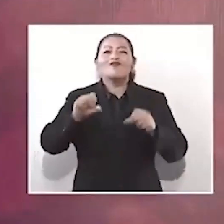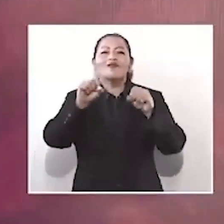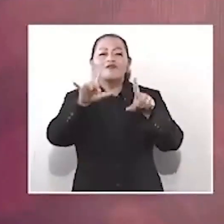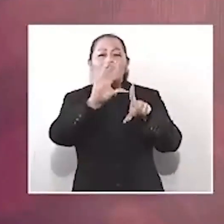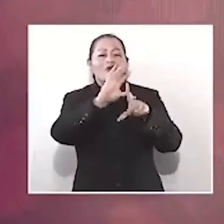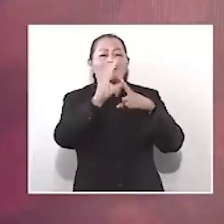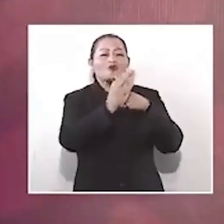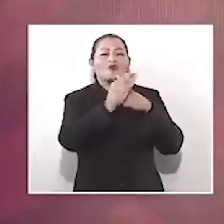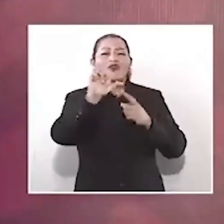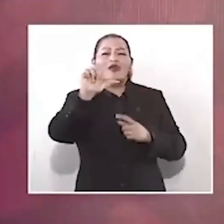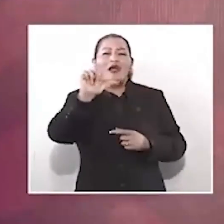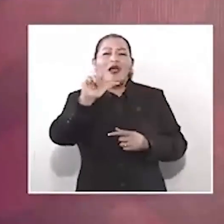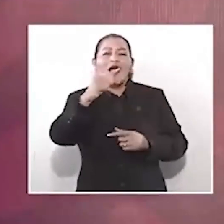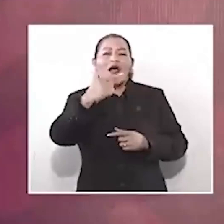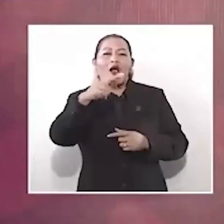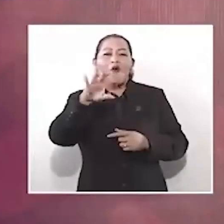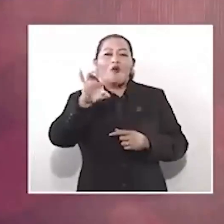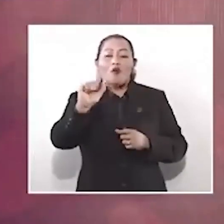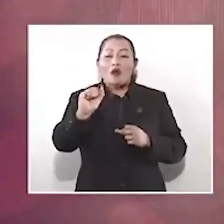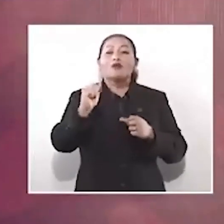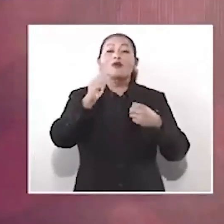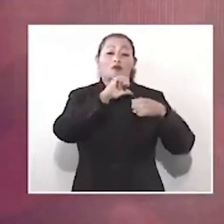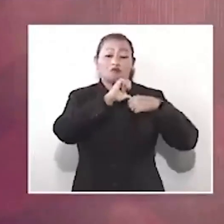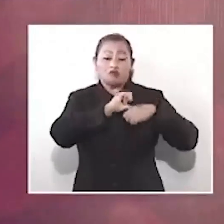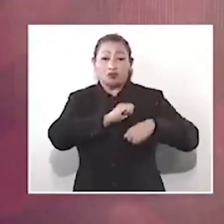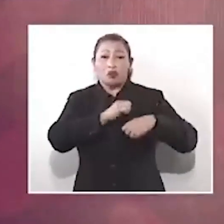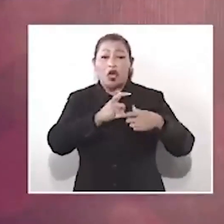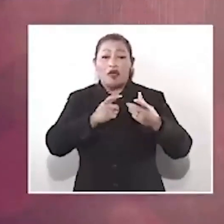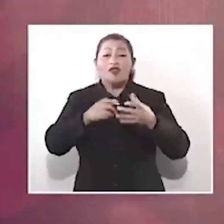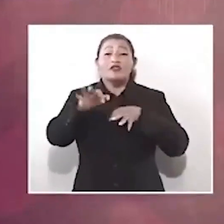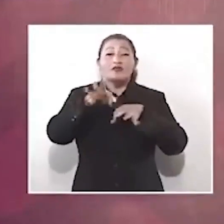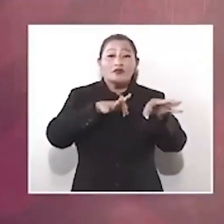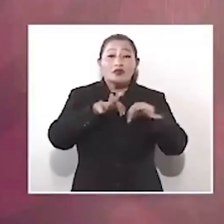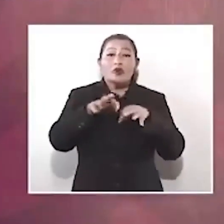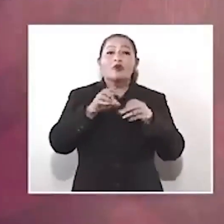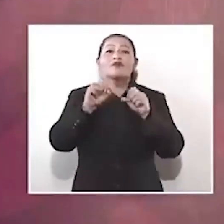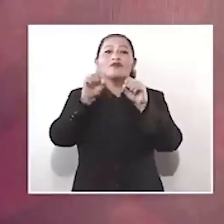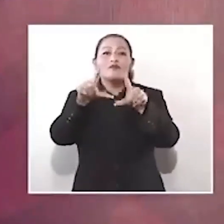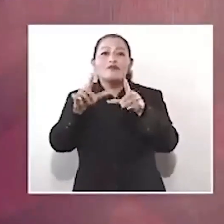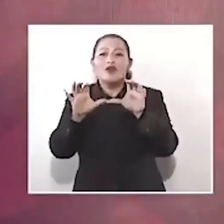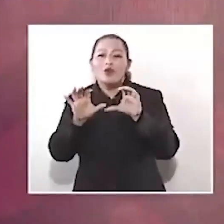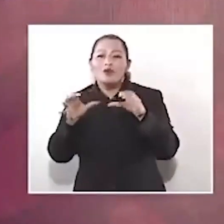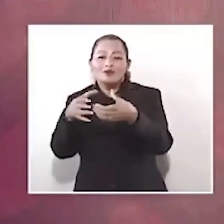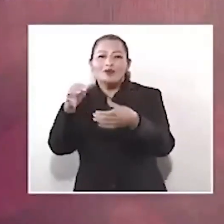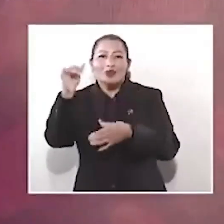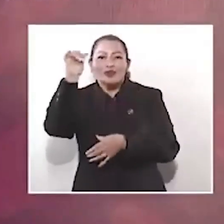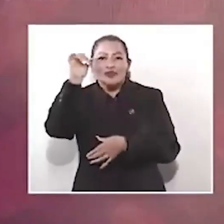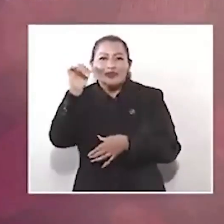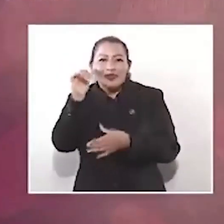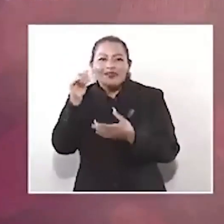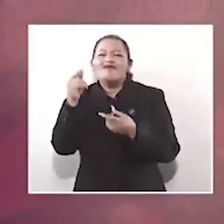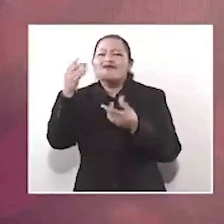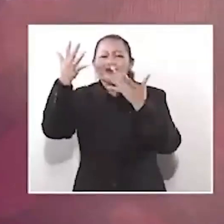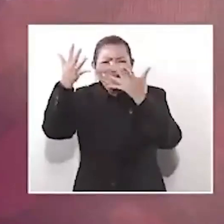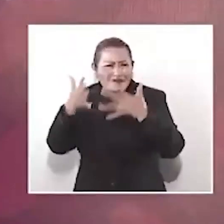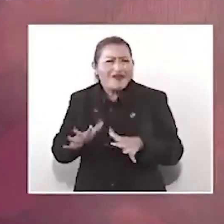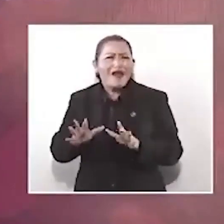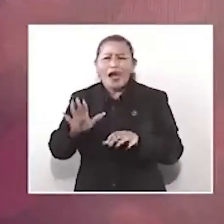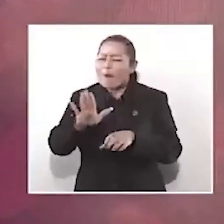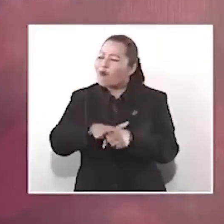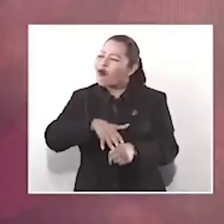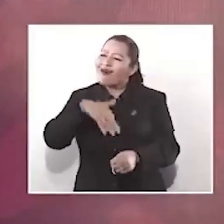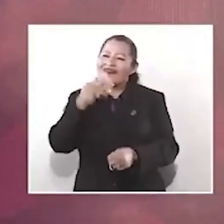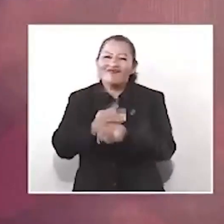negruzca. Puede, inclusive, estar en parámetros de la norma oficial, que sin embargo es